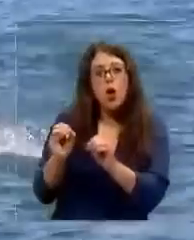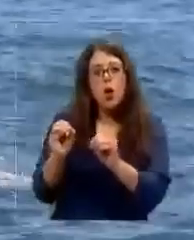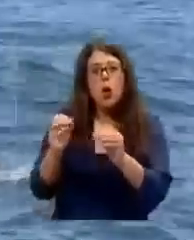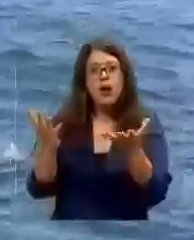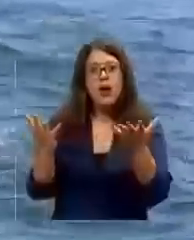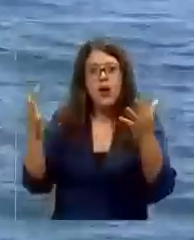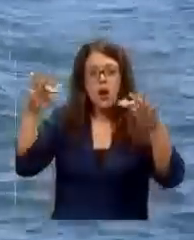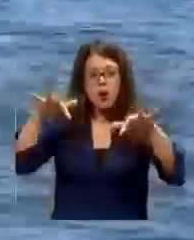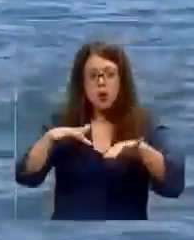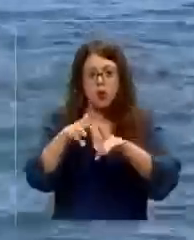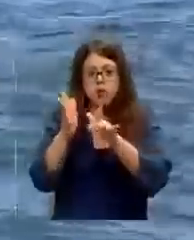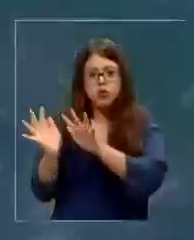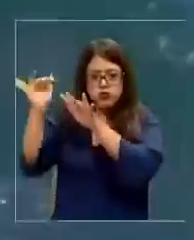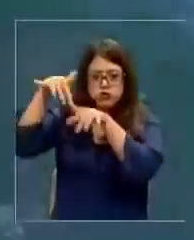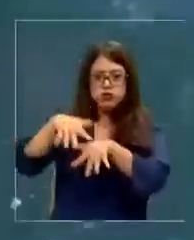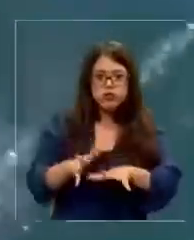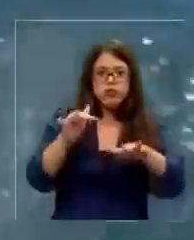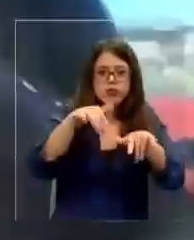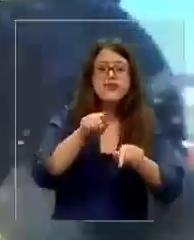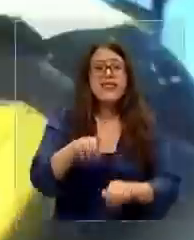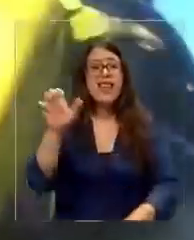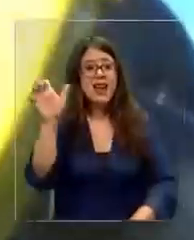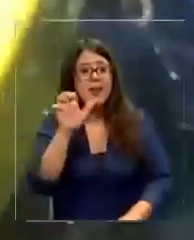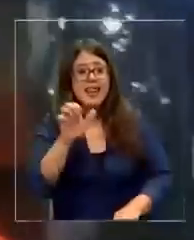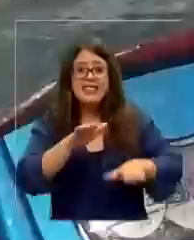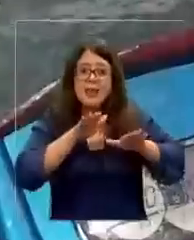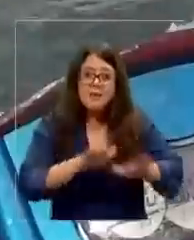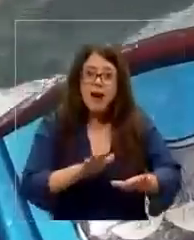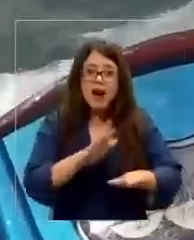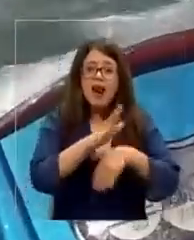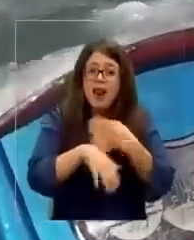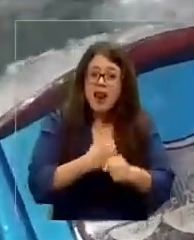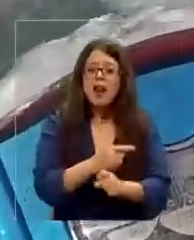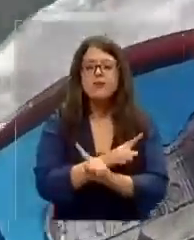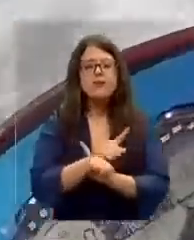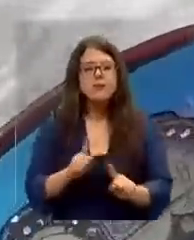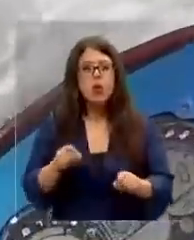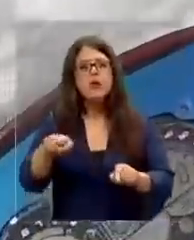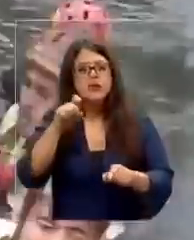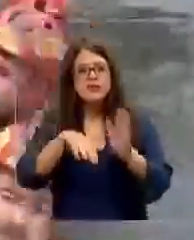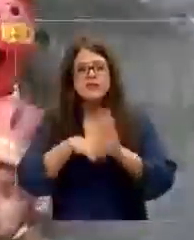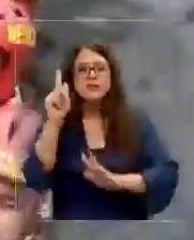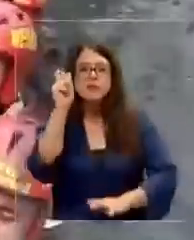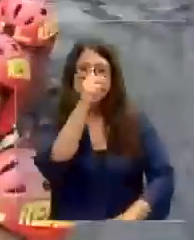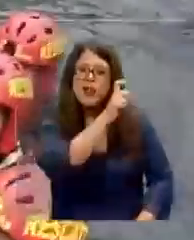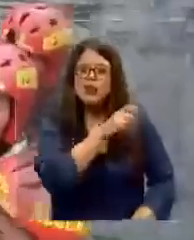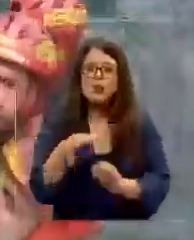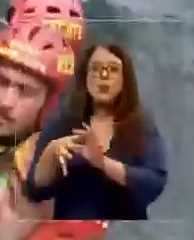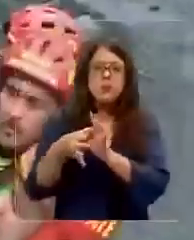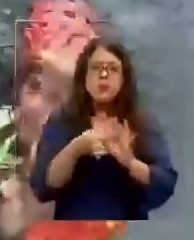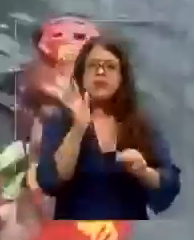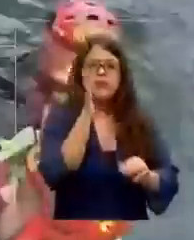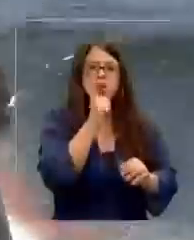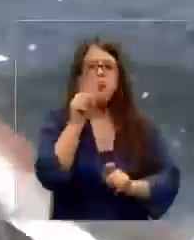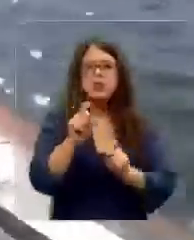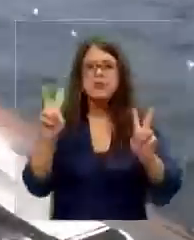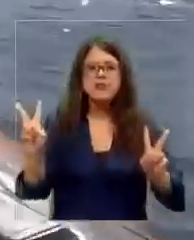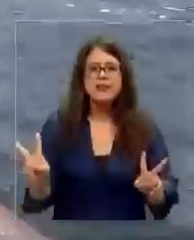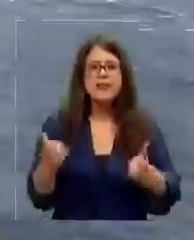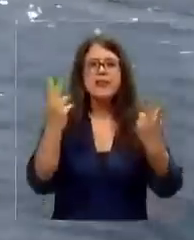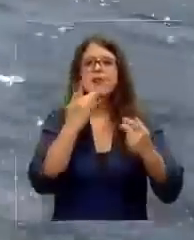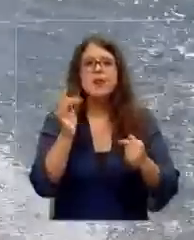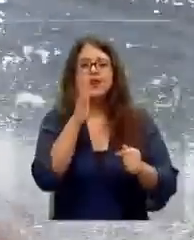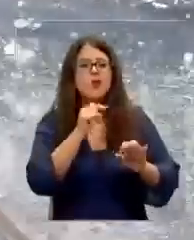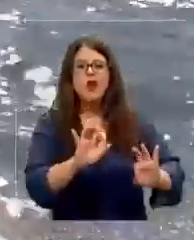cambios en las condiciones del mar, las emergencias no cesan durante el año, lo que es más complejo debido a que no existen salvavidas al no